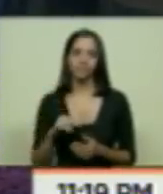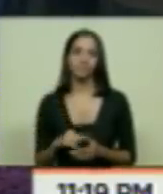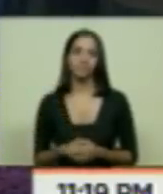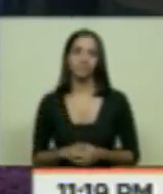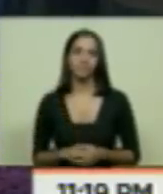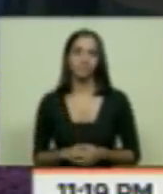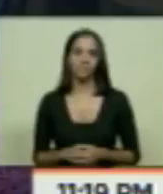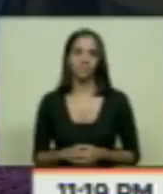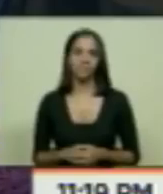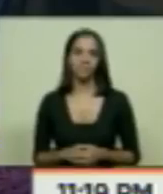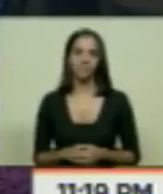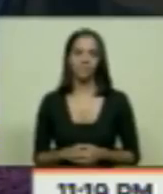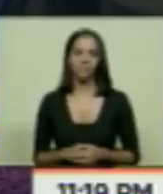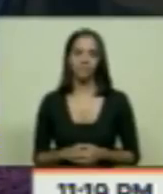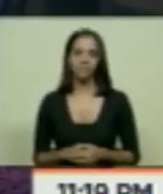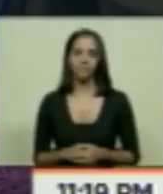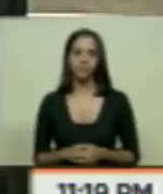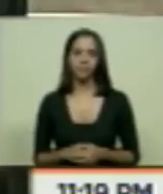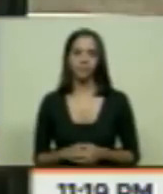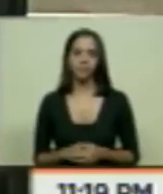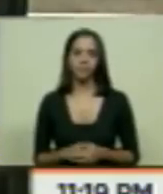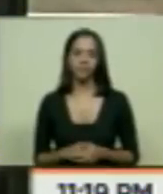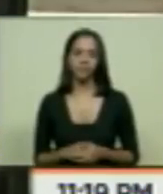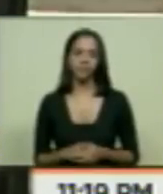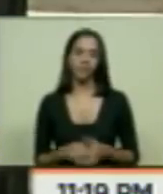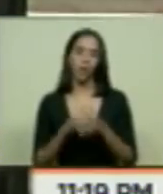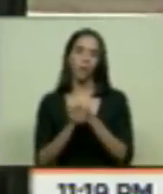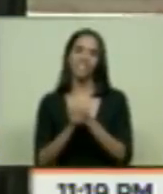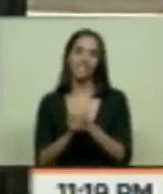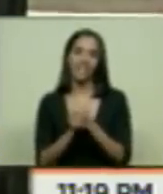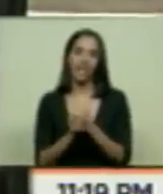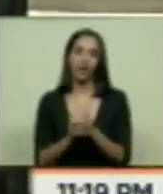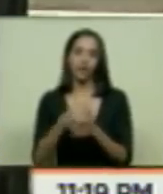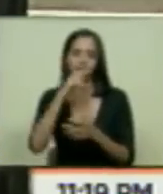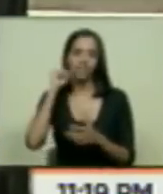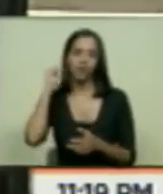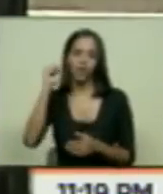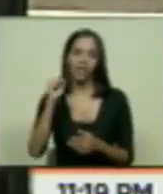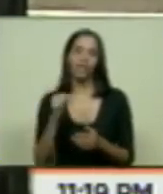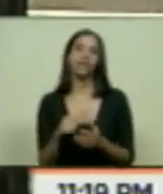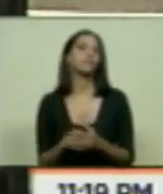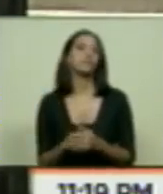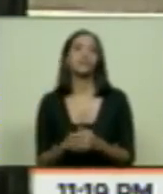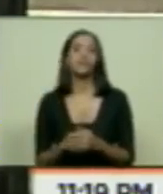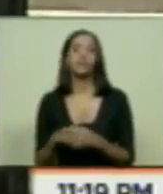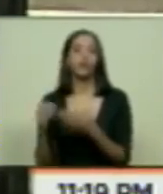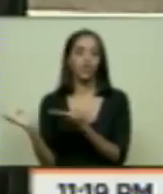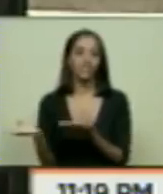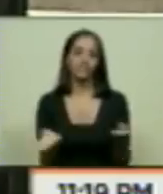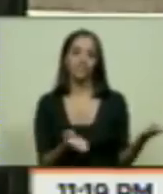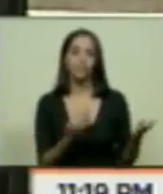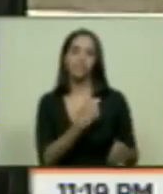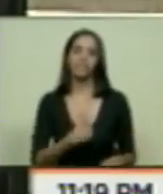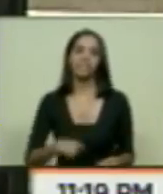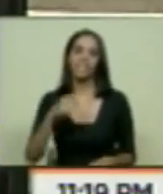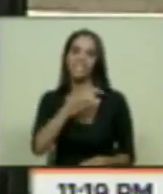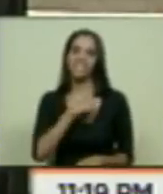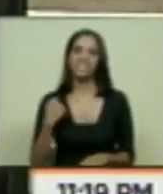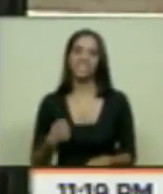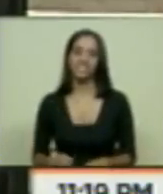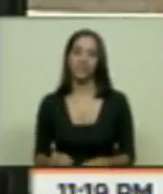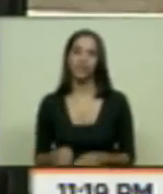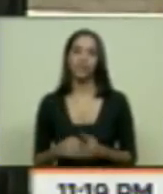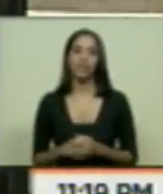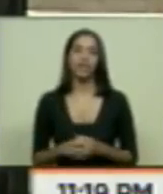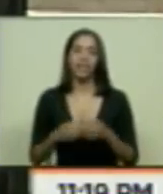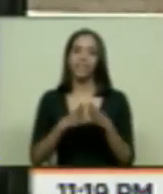Vladimirovich Alejandro. El compañero Nicolás lo recibe el presidente de China. Casi toda